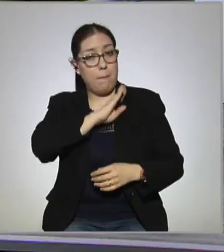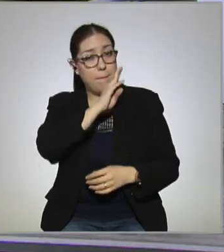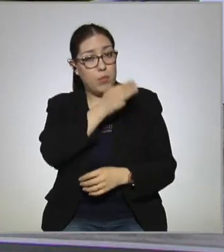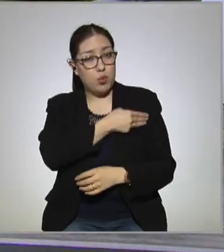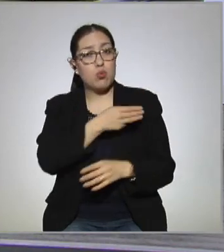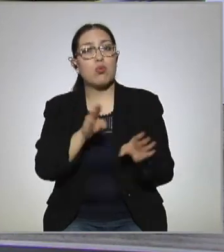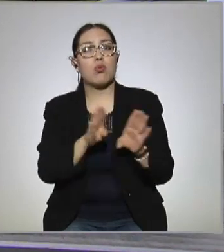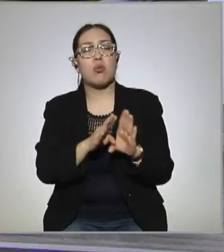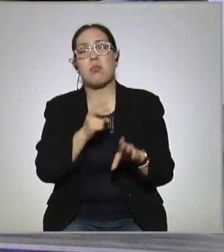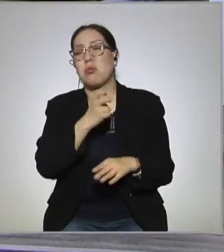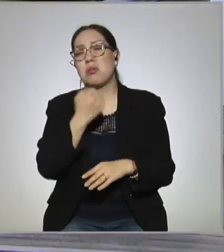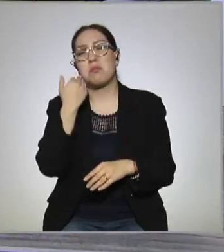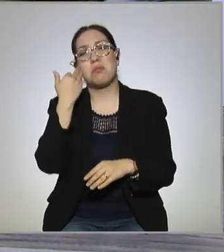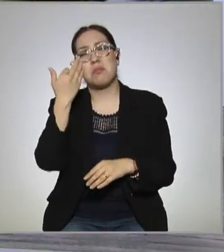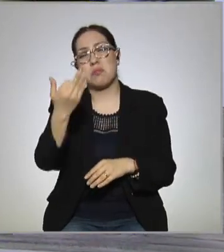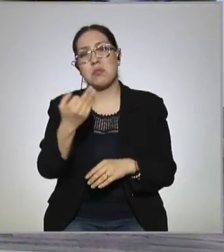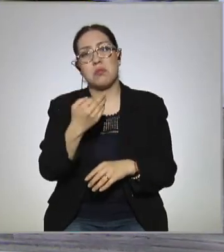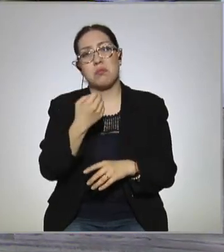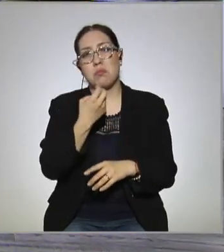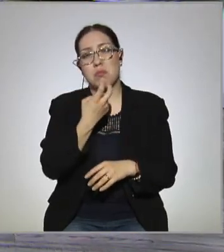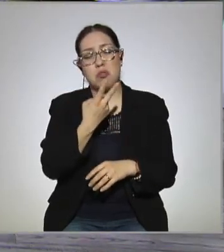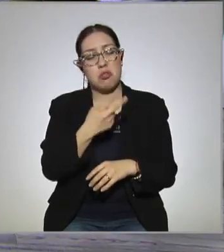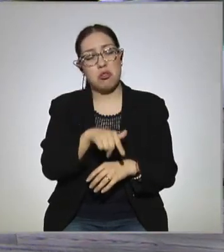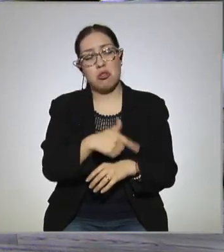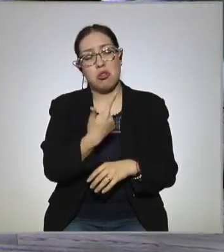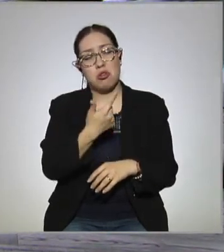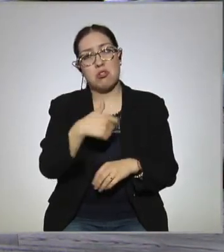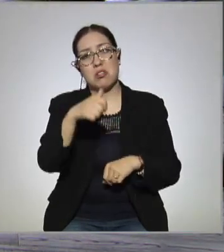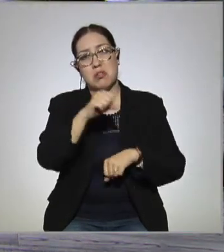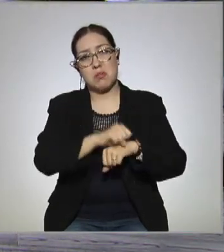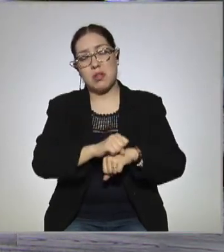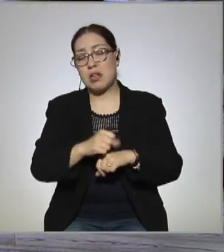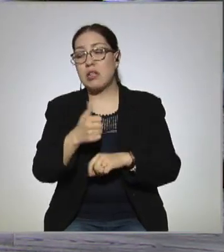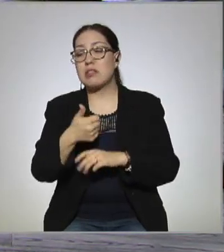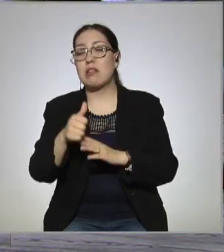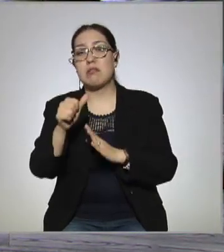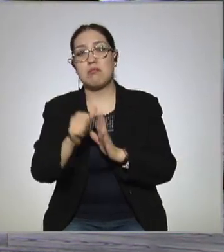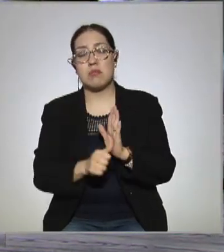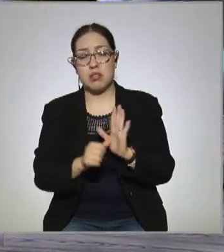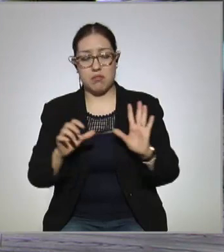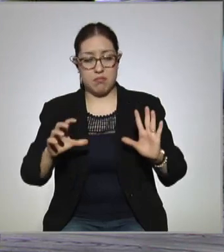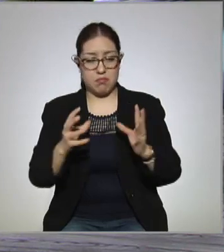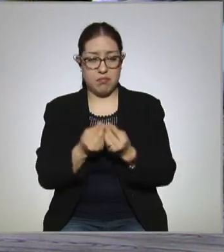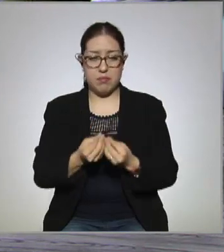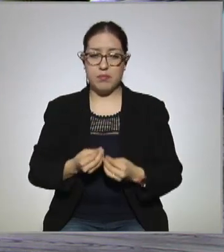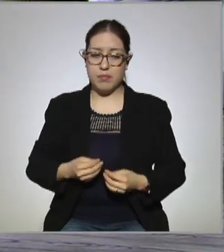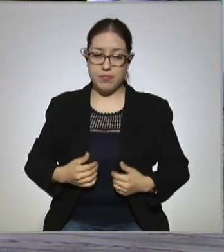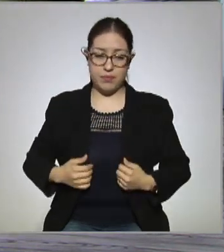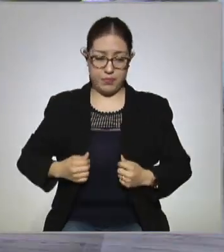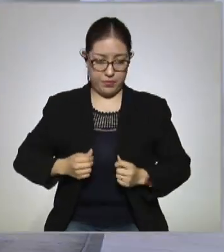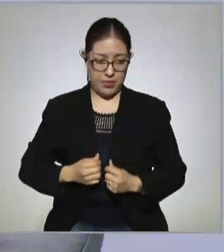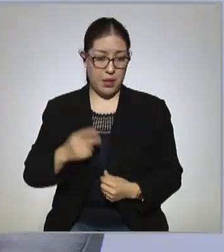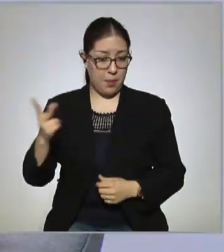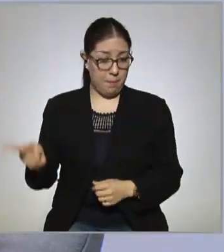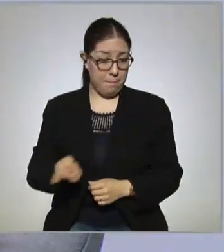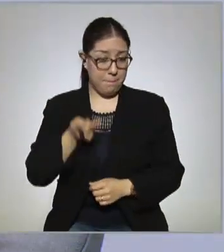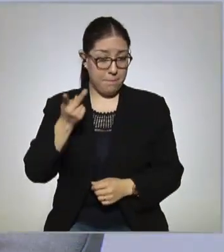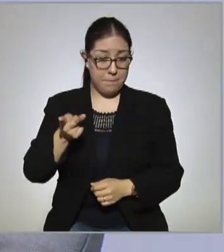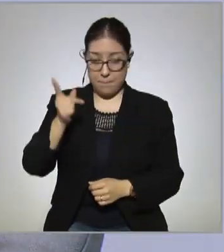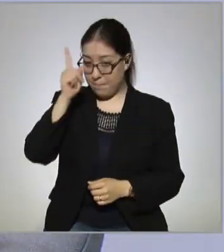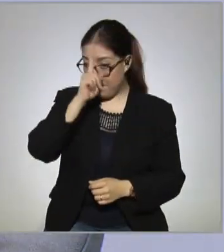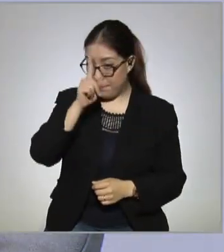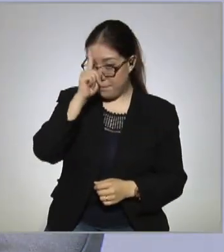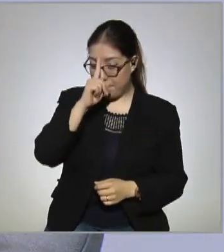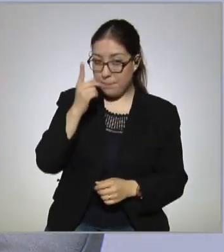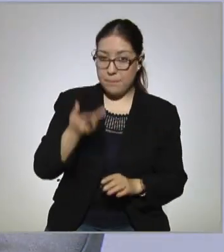En promedio esto puede tomar desde unas 12 semanas a medio año aproximadamente. Doctor Trinidad, ¿y recomiendan la rehabilitación antes de